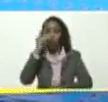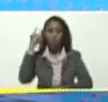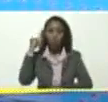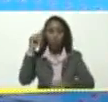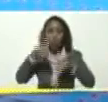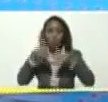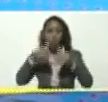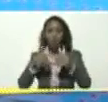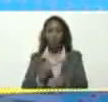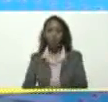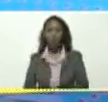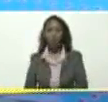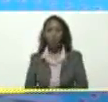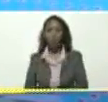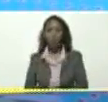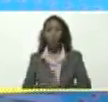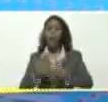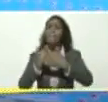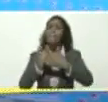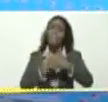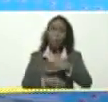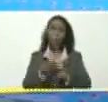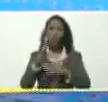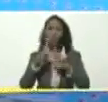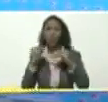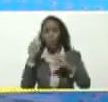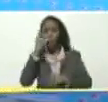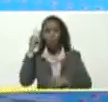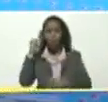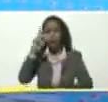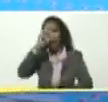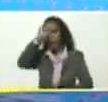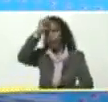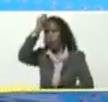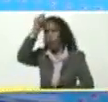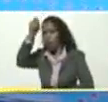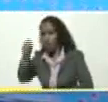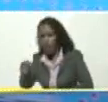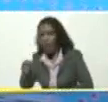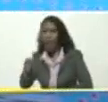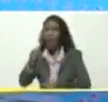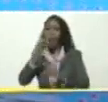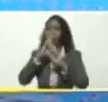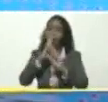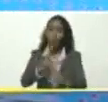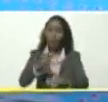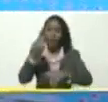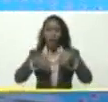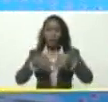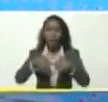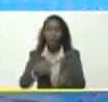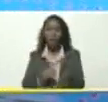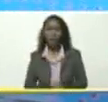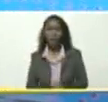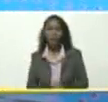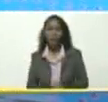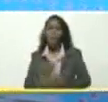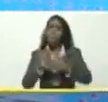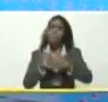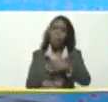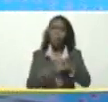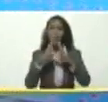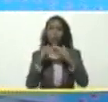votar. Vamos todas y todos a reconocer los resultados electorales. Vamos